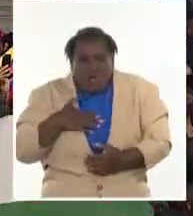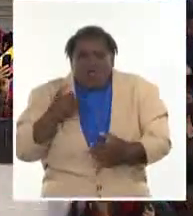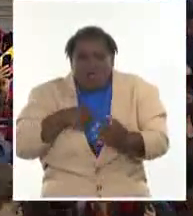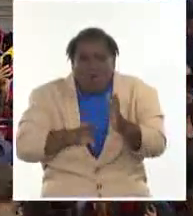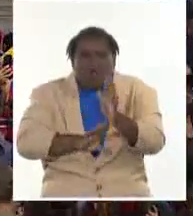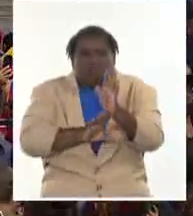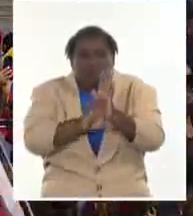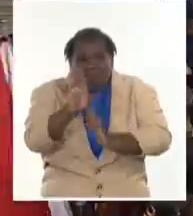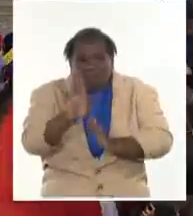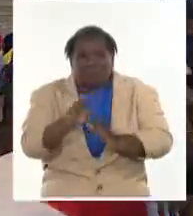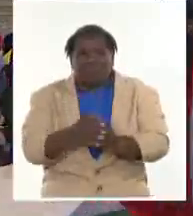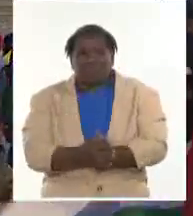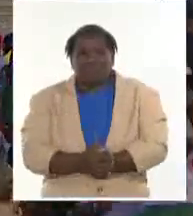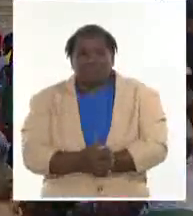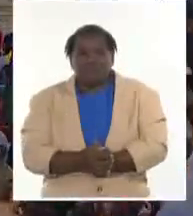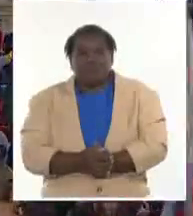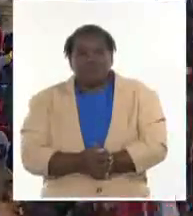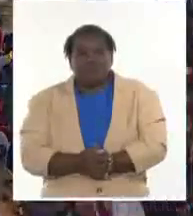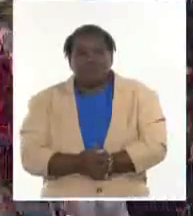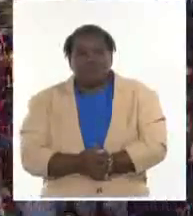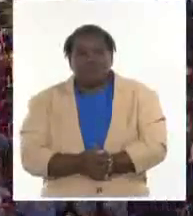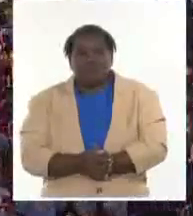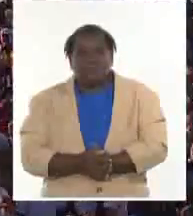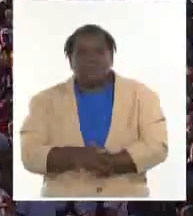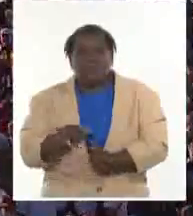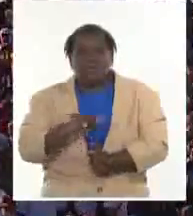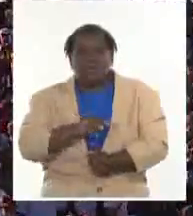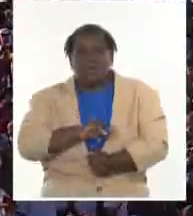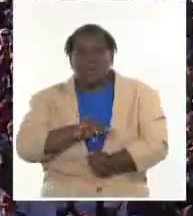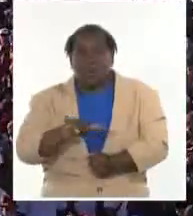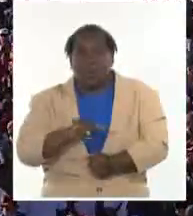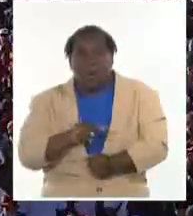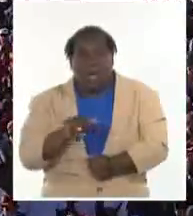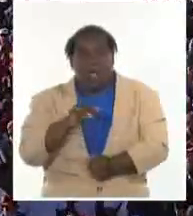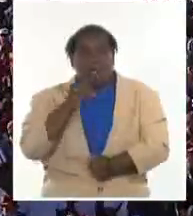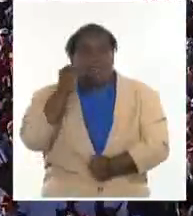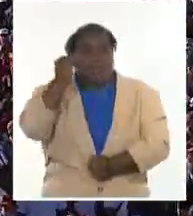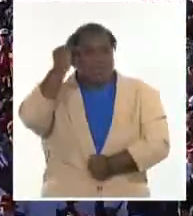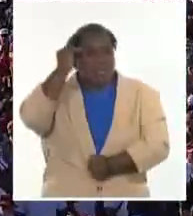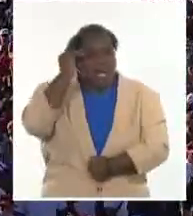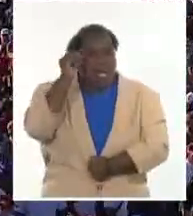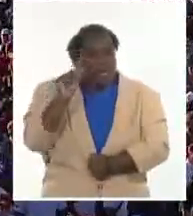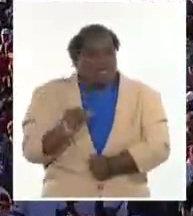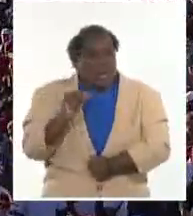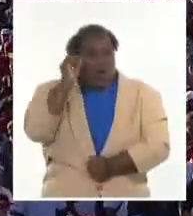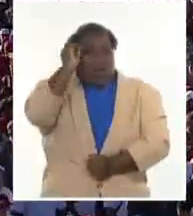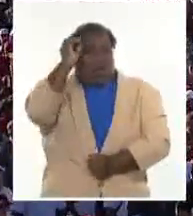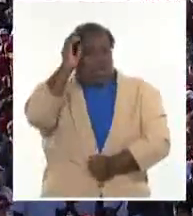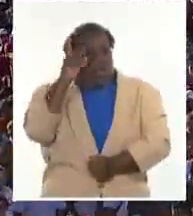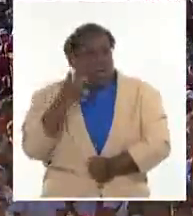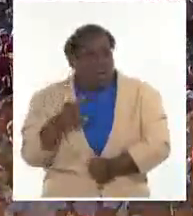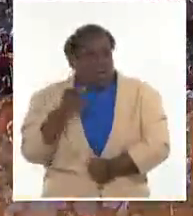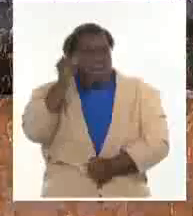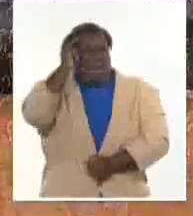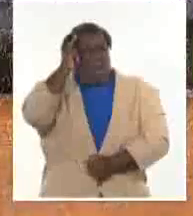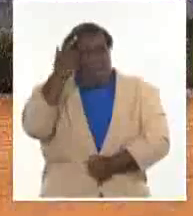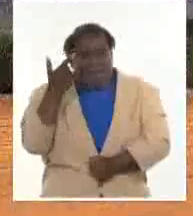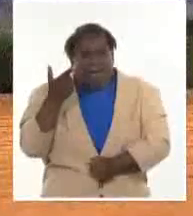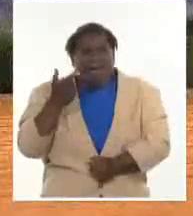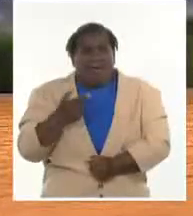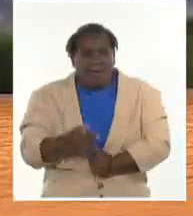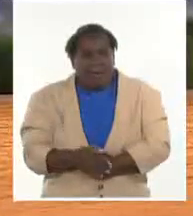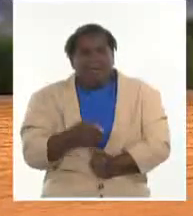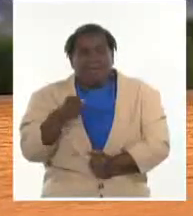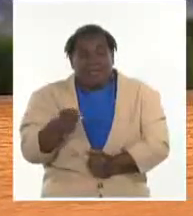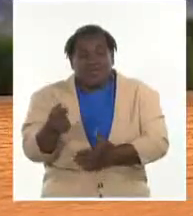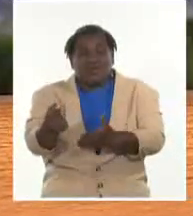desarrollar el máximo las capacidades de innovación y creatividad que nos permita